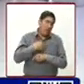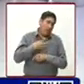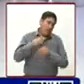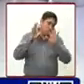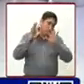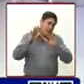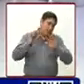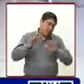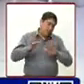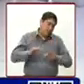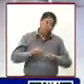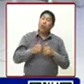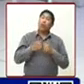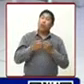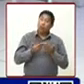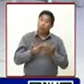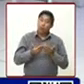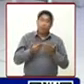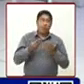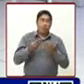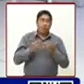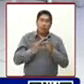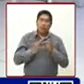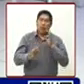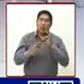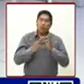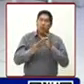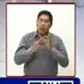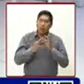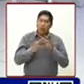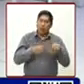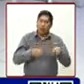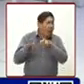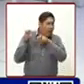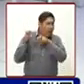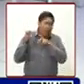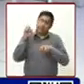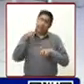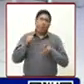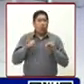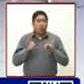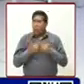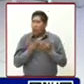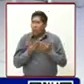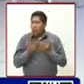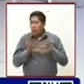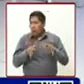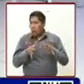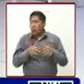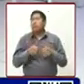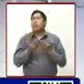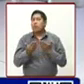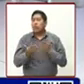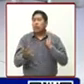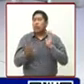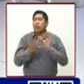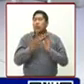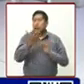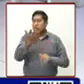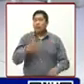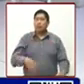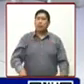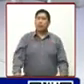Cómo están estas carreteras hay salida de buses en el contexto inter departamental nos va a contar César Cárdenas que está en la terminal